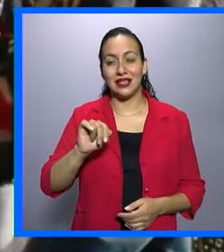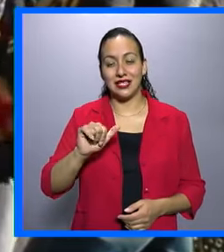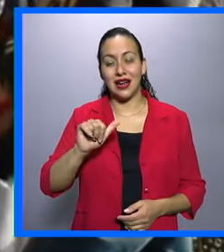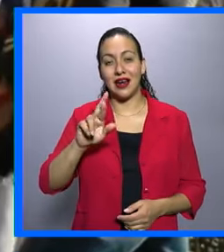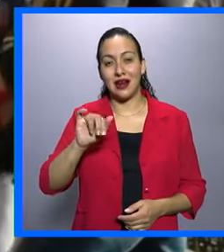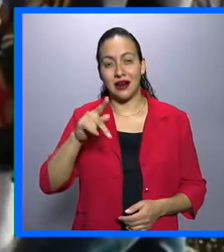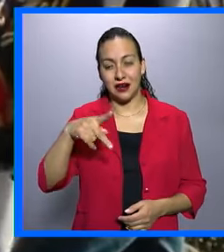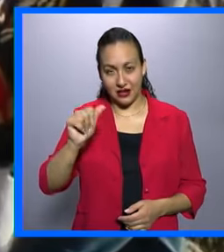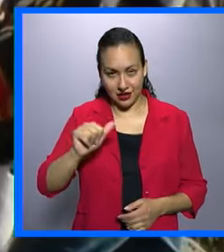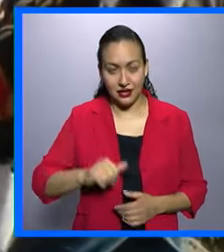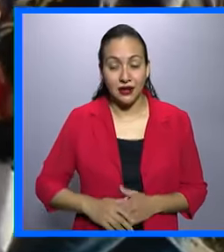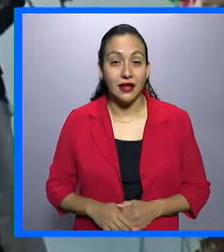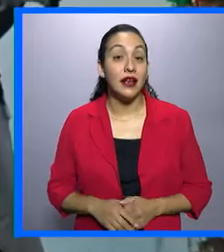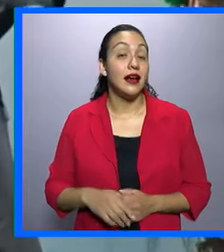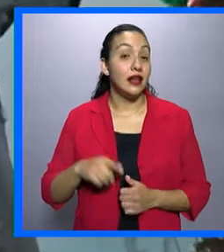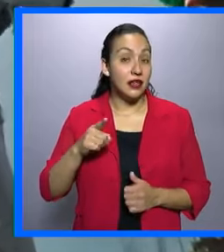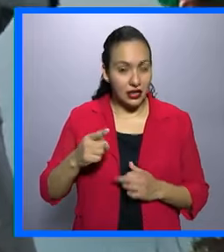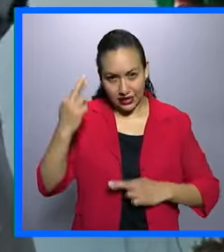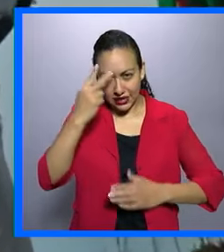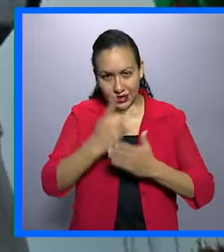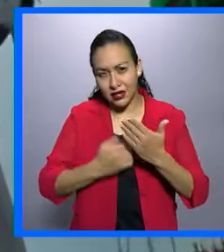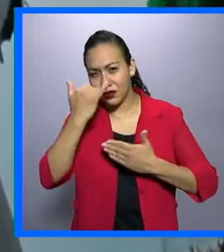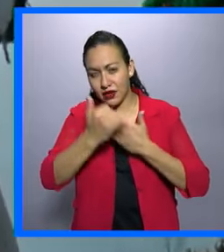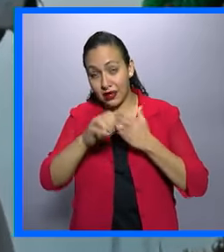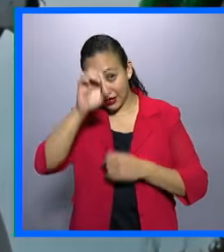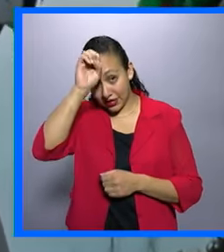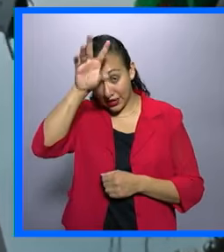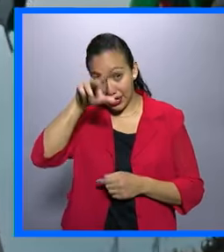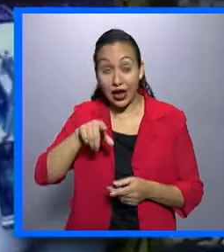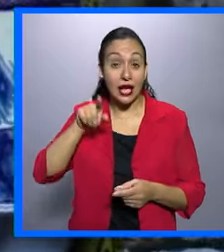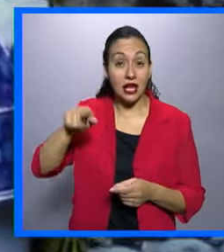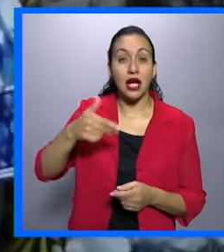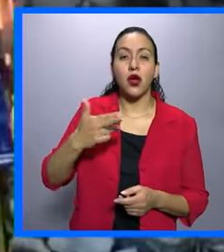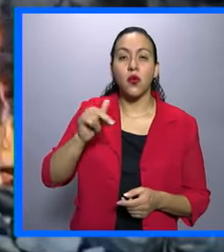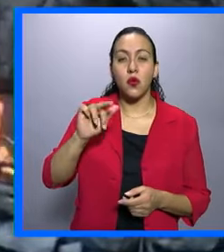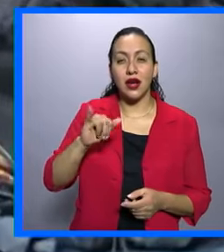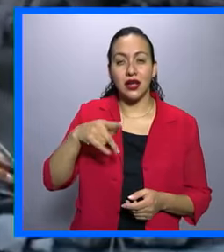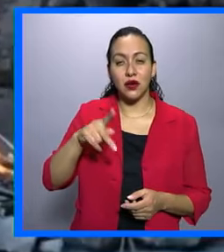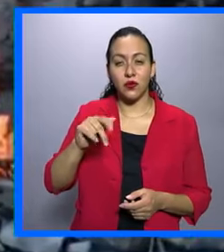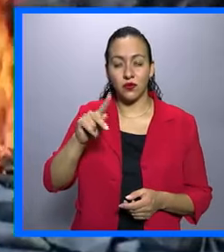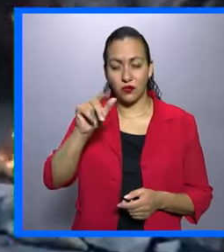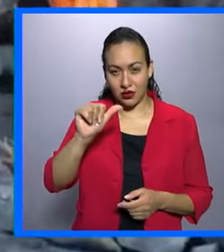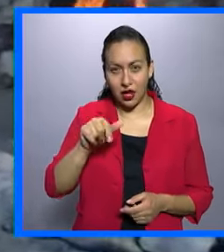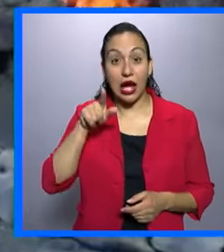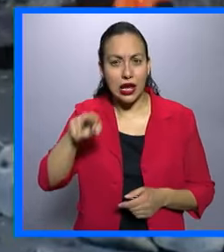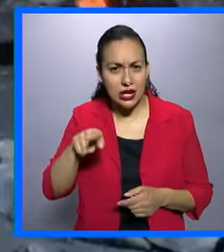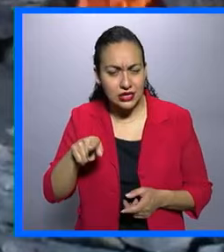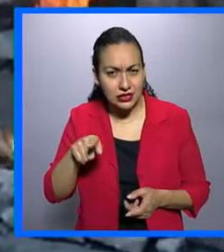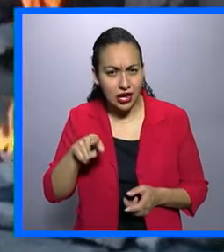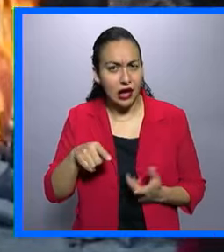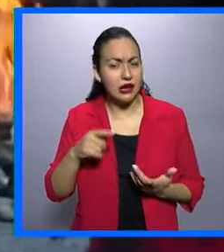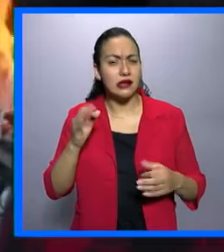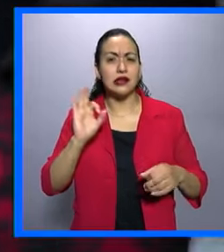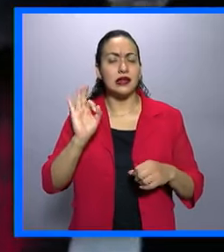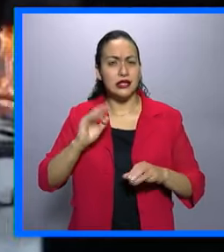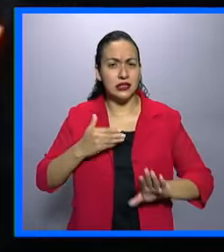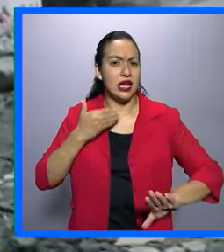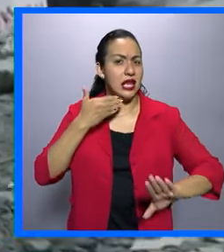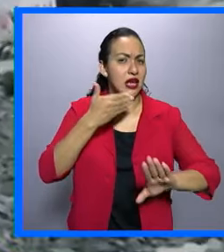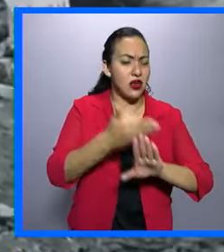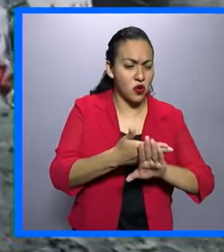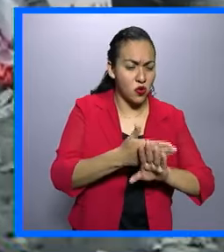la nueva Suprema Corte determinaría si los proyectos mineros en Wirikuta comprometen de manera directa y grave la identidad